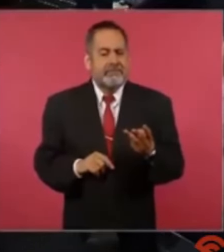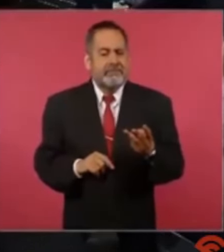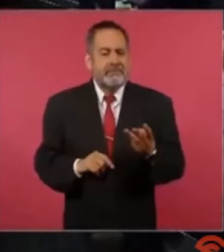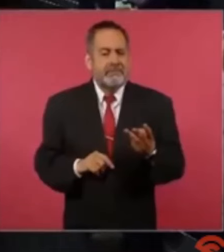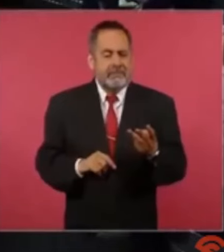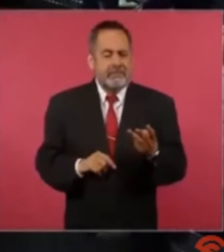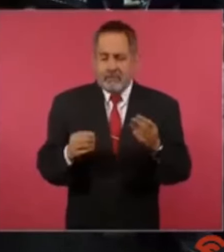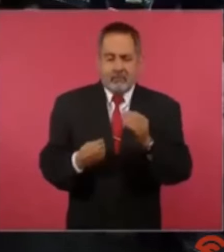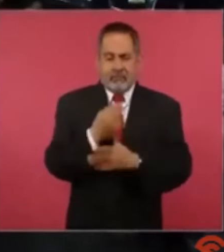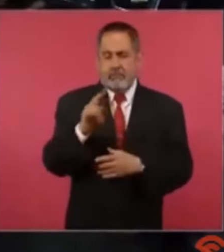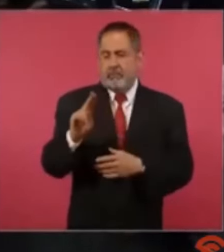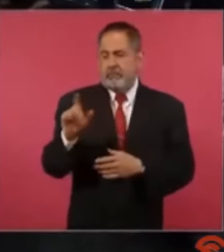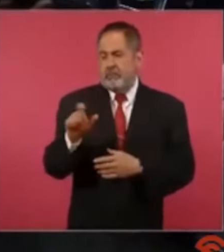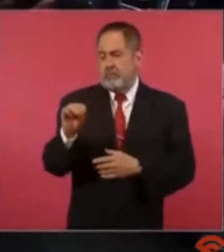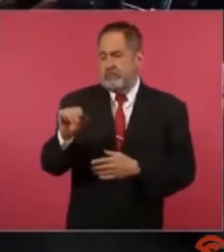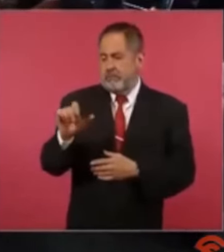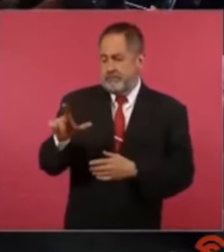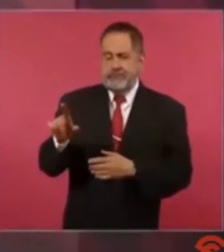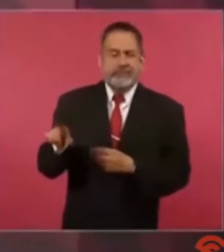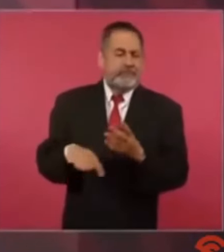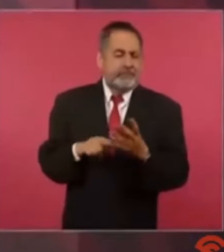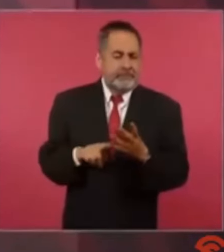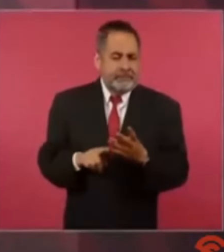Nuevo Uxmal,